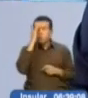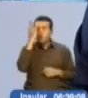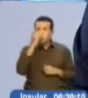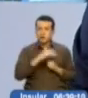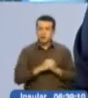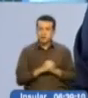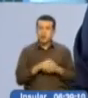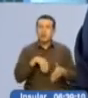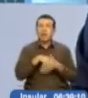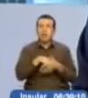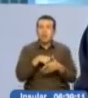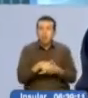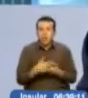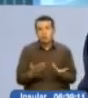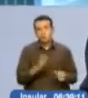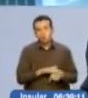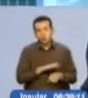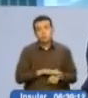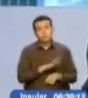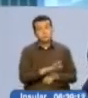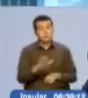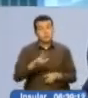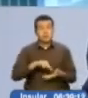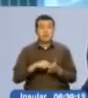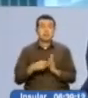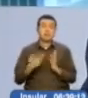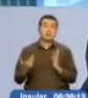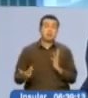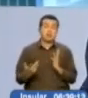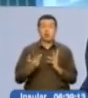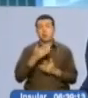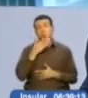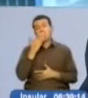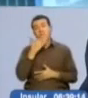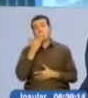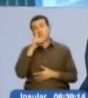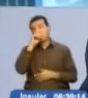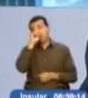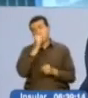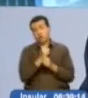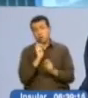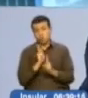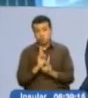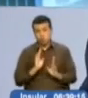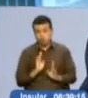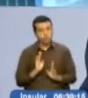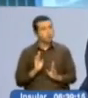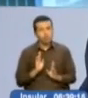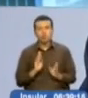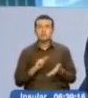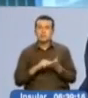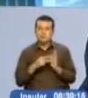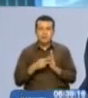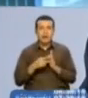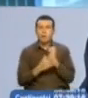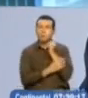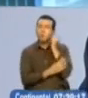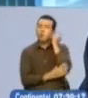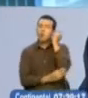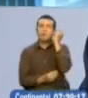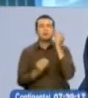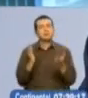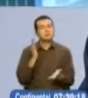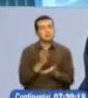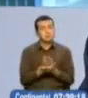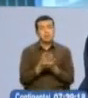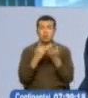además las bloqueaste. Esto no es cuestión tan solo hablar de empleo, esto es cuestión de hablar de vencer la pobreza.